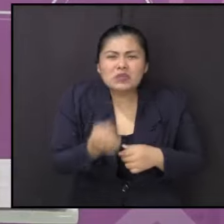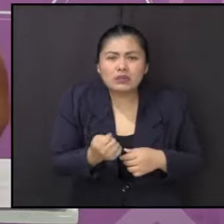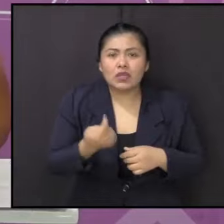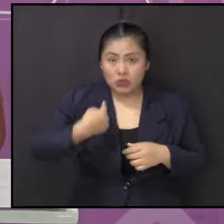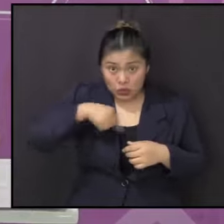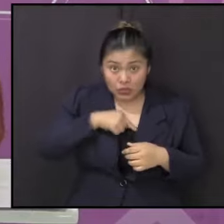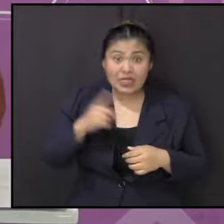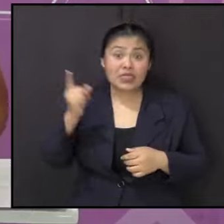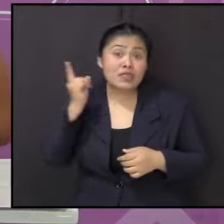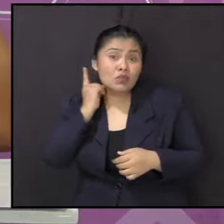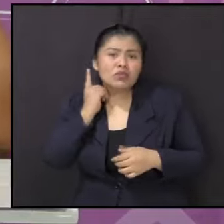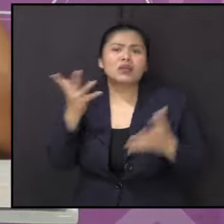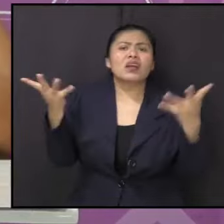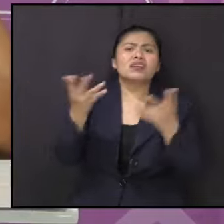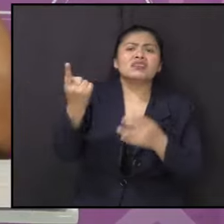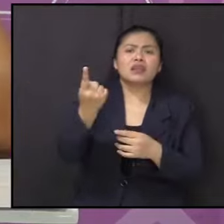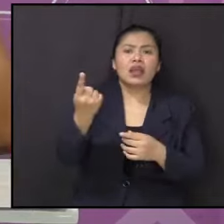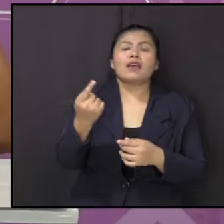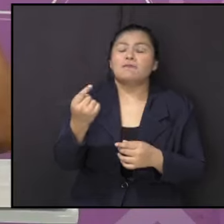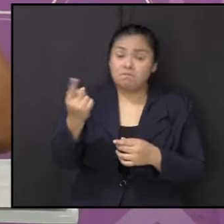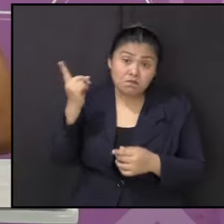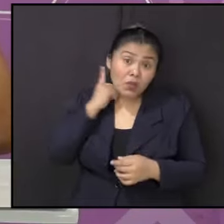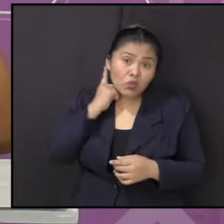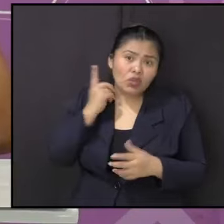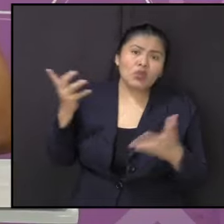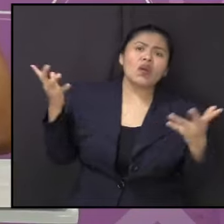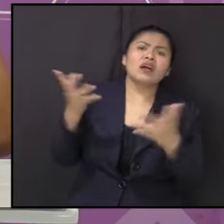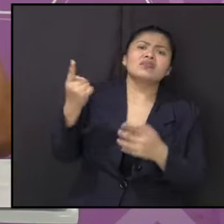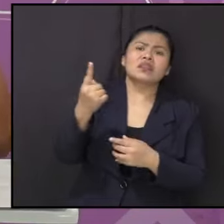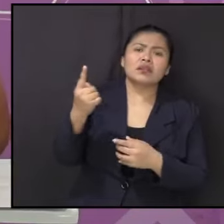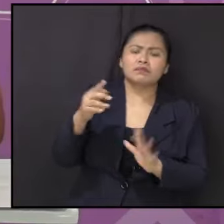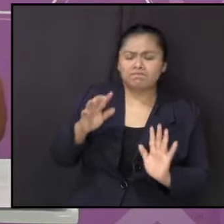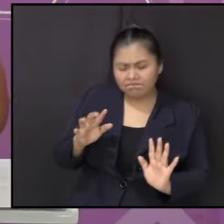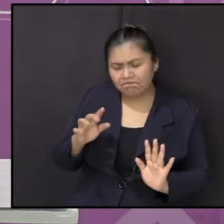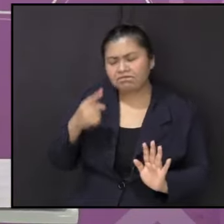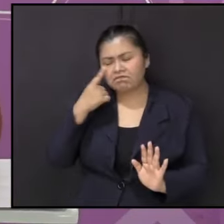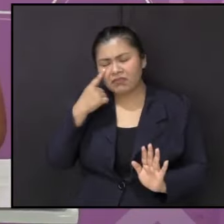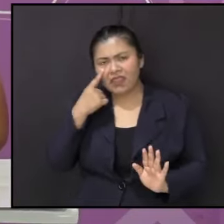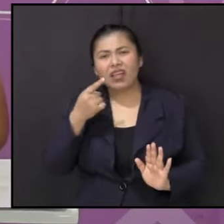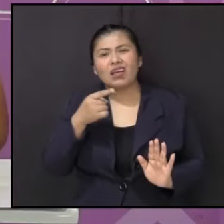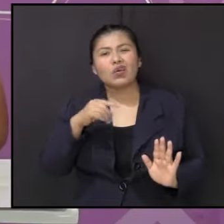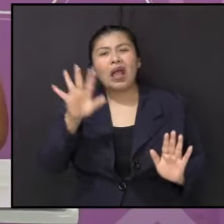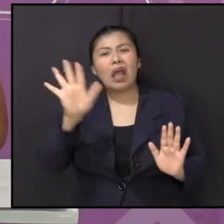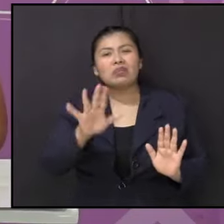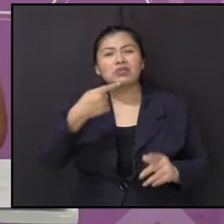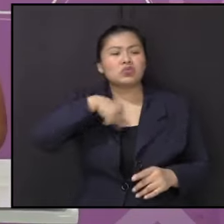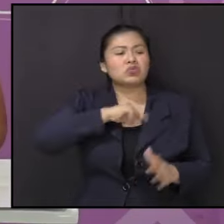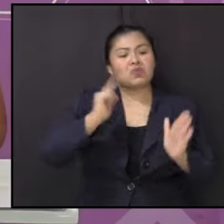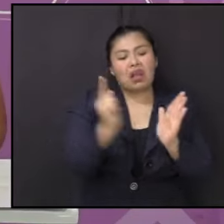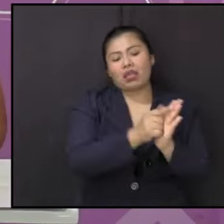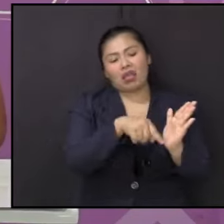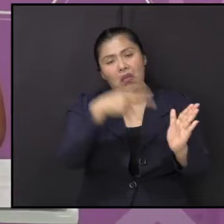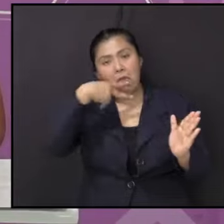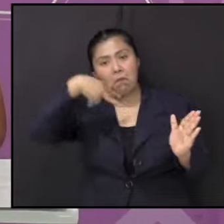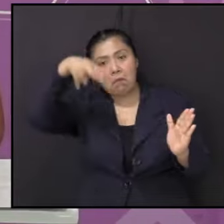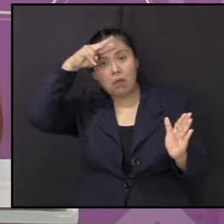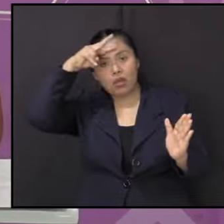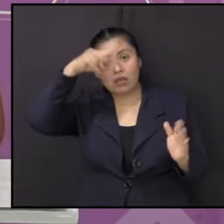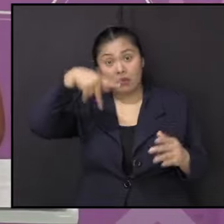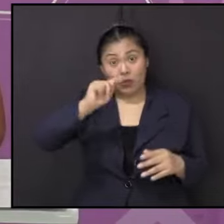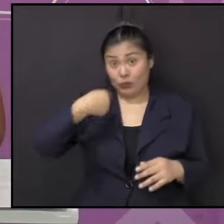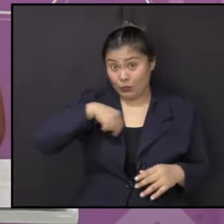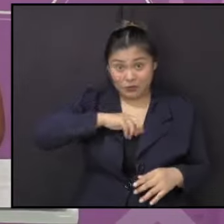que han tratado de entender a la gente que tiene que hacer un diputado. Porque realmente el desconocimiento de la ley no exime que tengamos que ser responsables